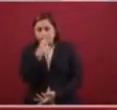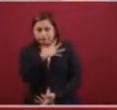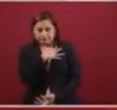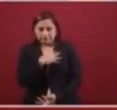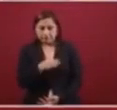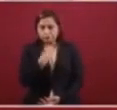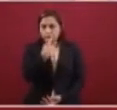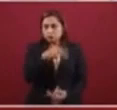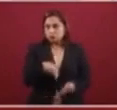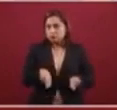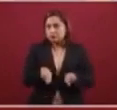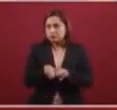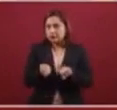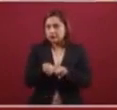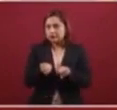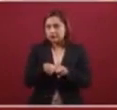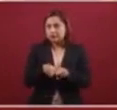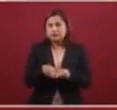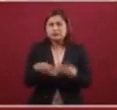sus nietos